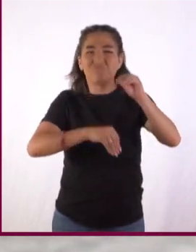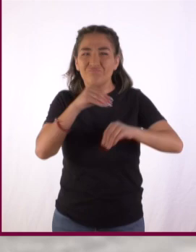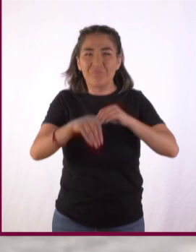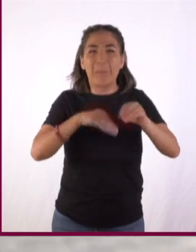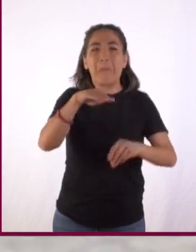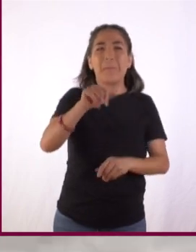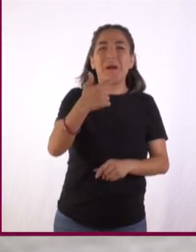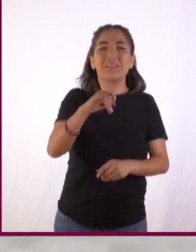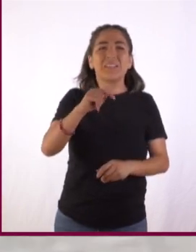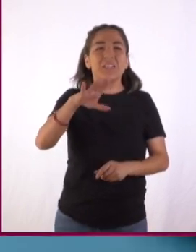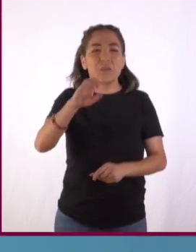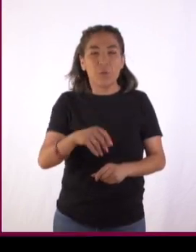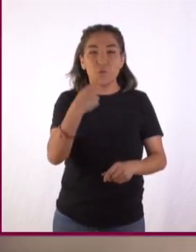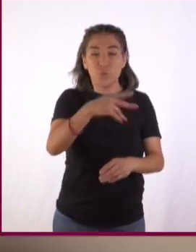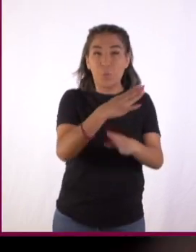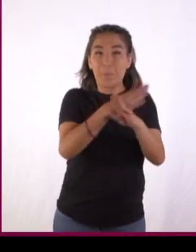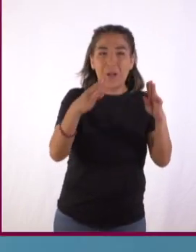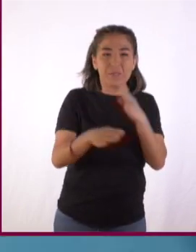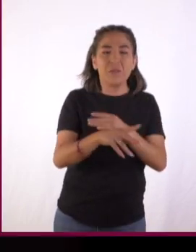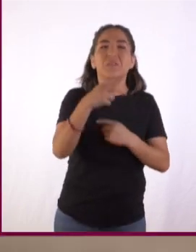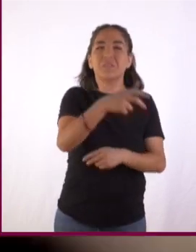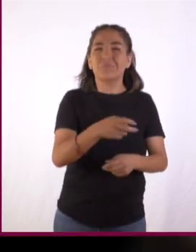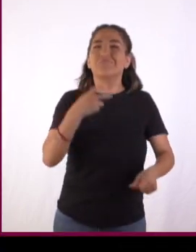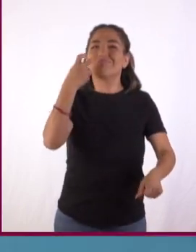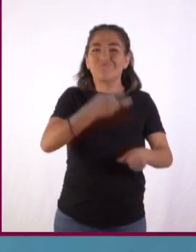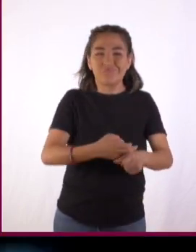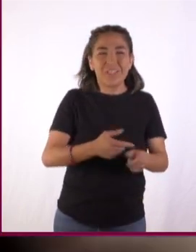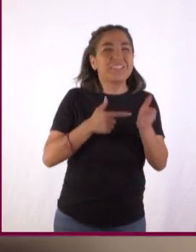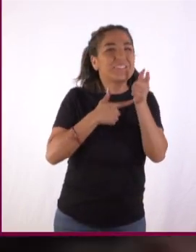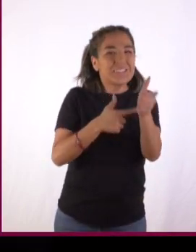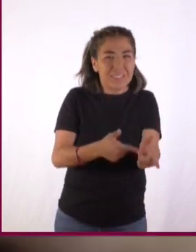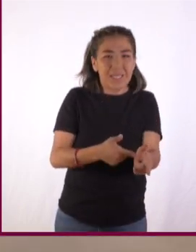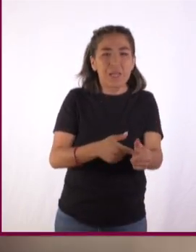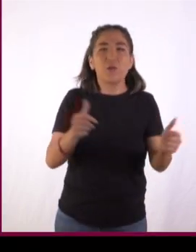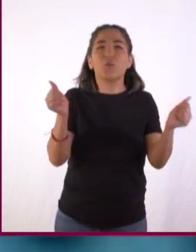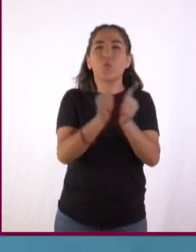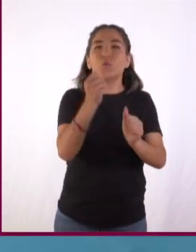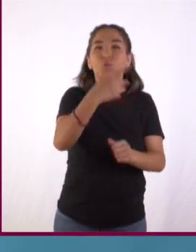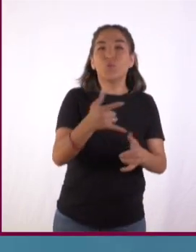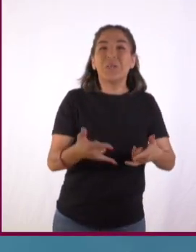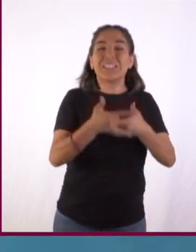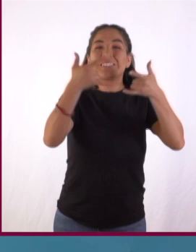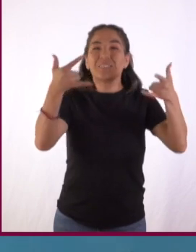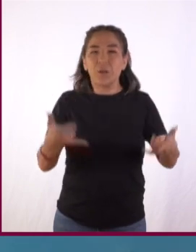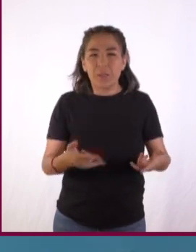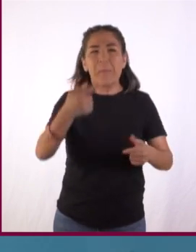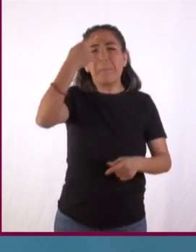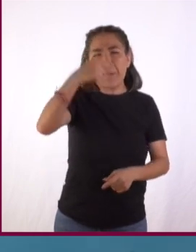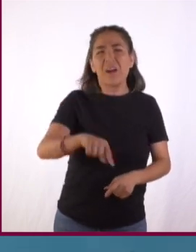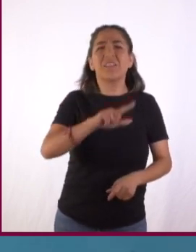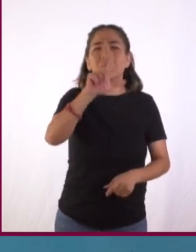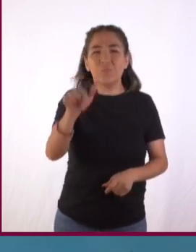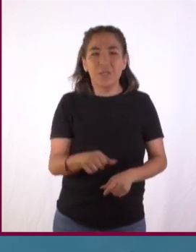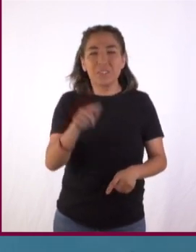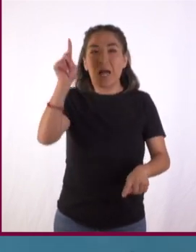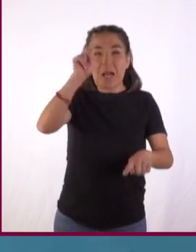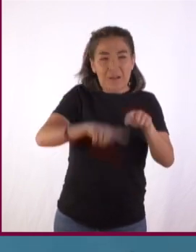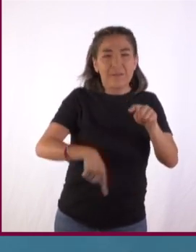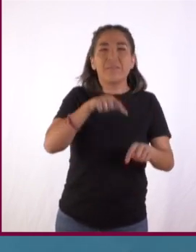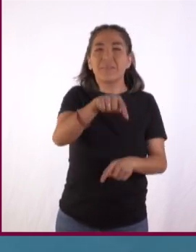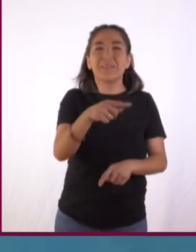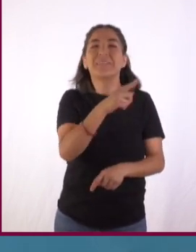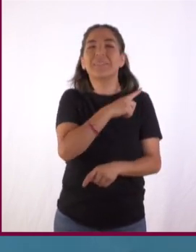los estímulos magnéticos, el material quedará con un magnetismo remanente, con una historia. Para quitarle